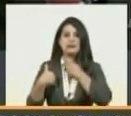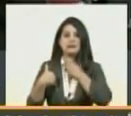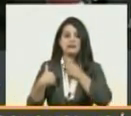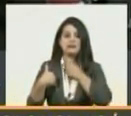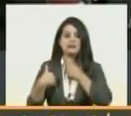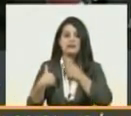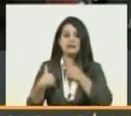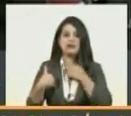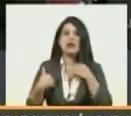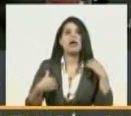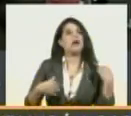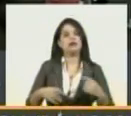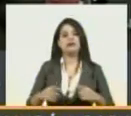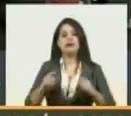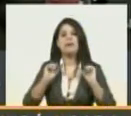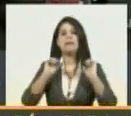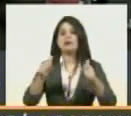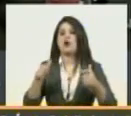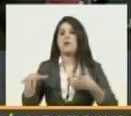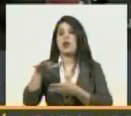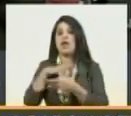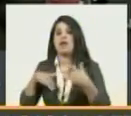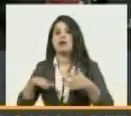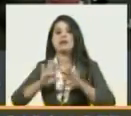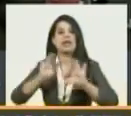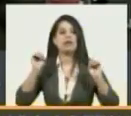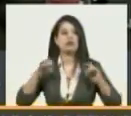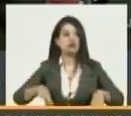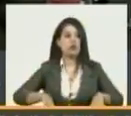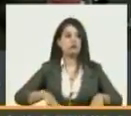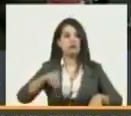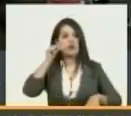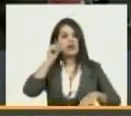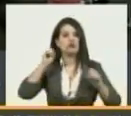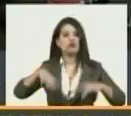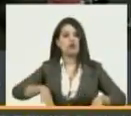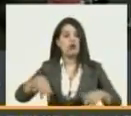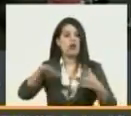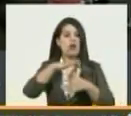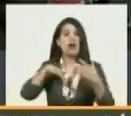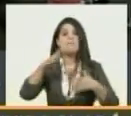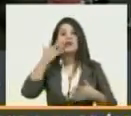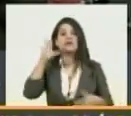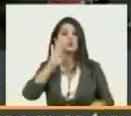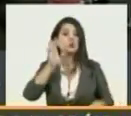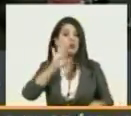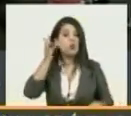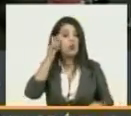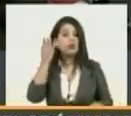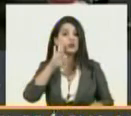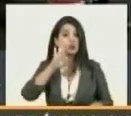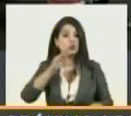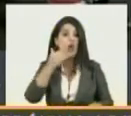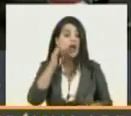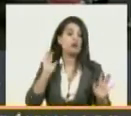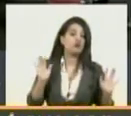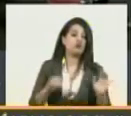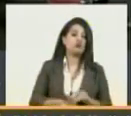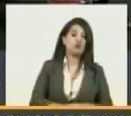Entró a su cargo con un escándalo y se va con más escándalos. Dicen que salió por la puerta de atrás de esta reunión.